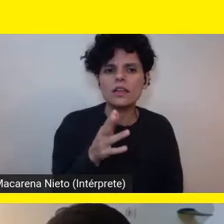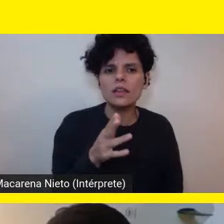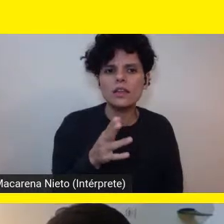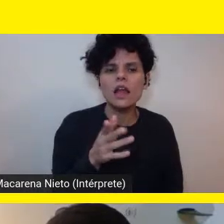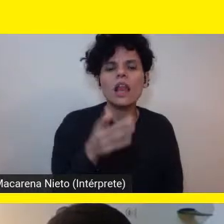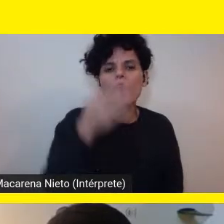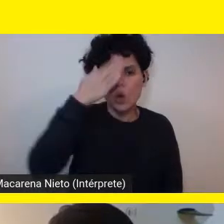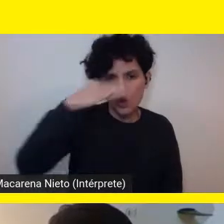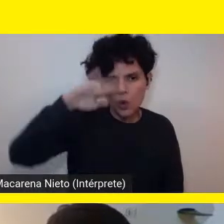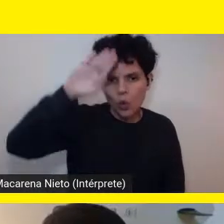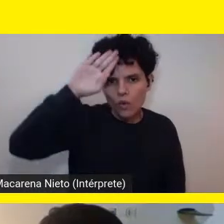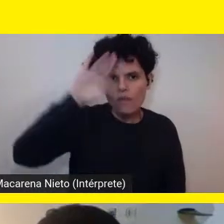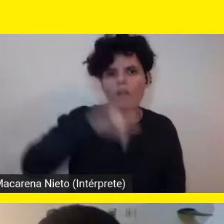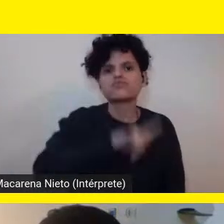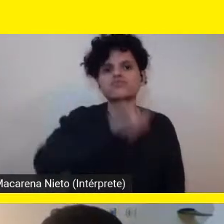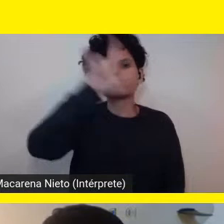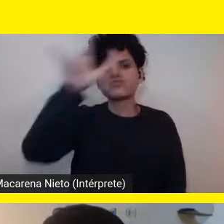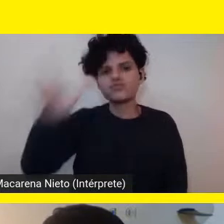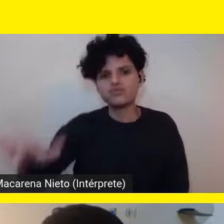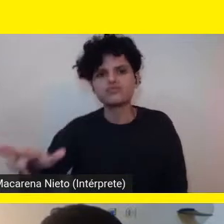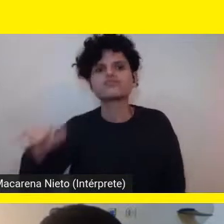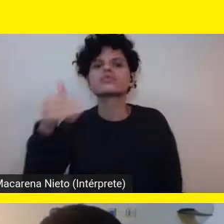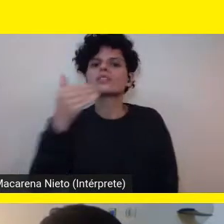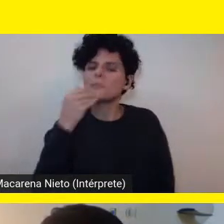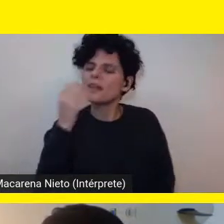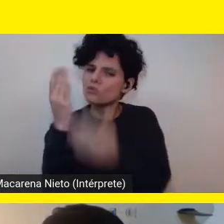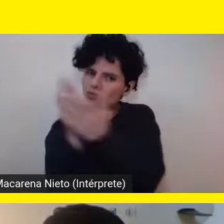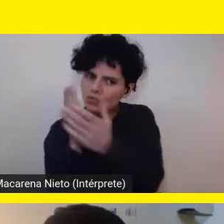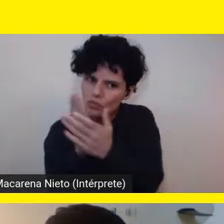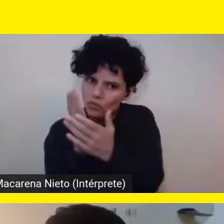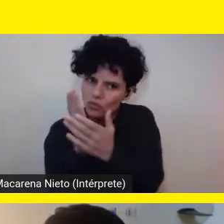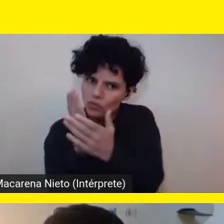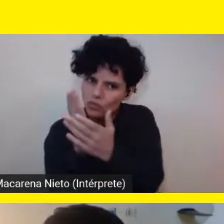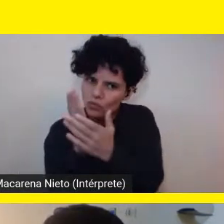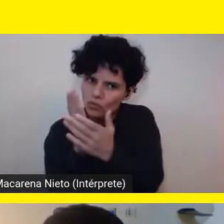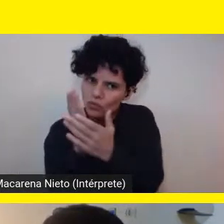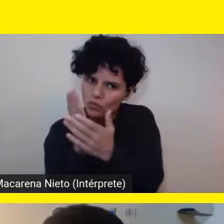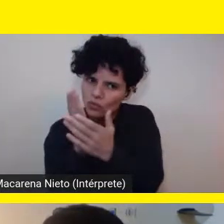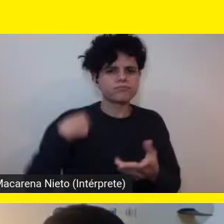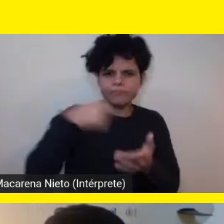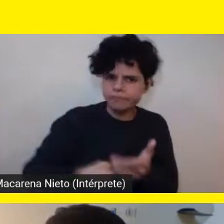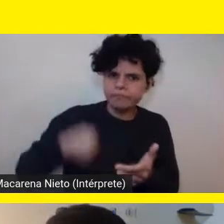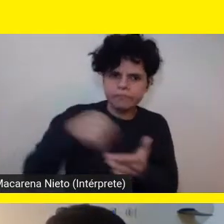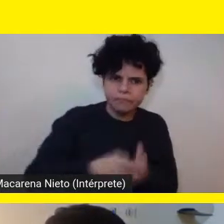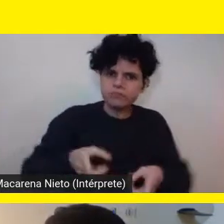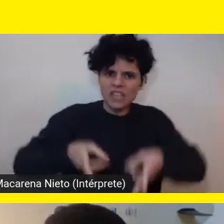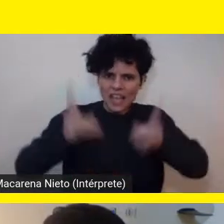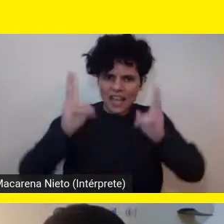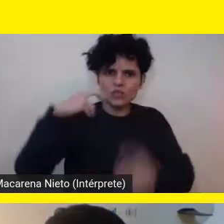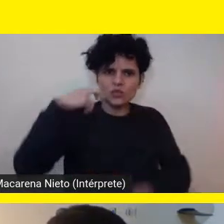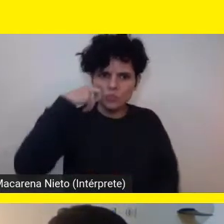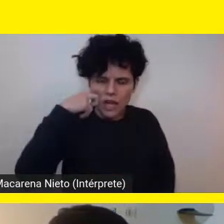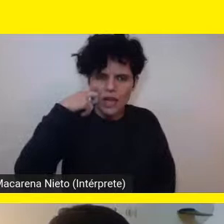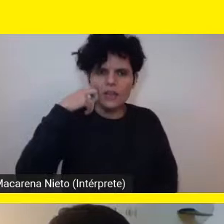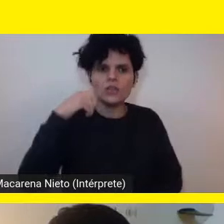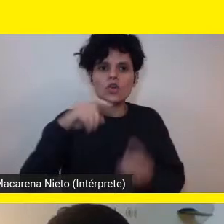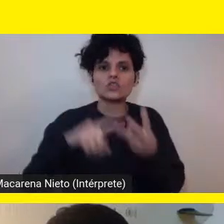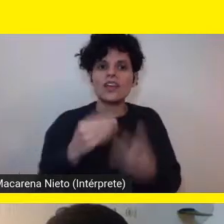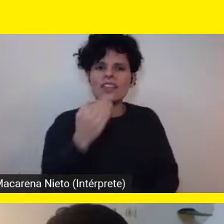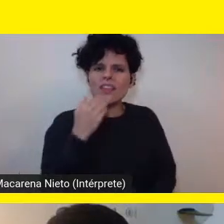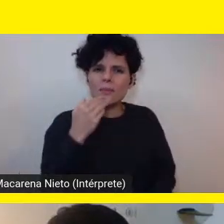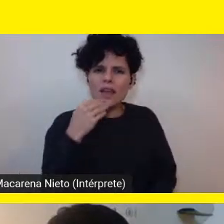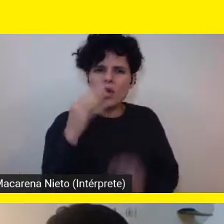Cuba. Es activista de derechos humanos. Estuvo en la frontera entre Colombia y